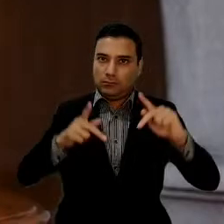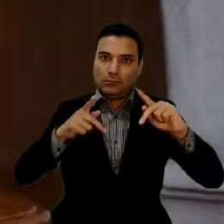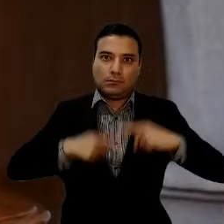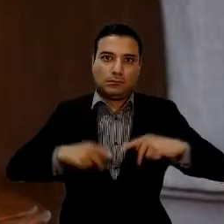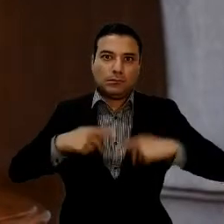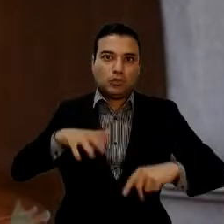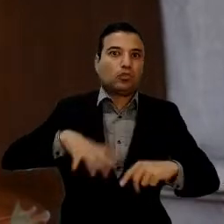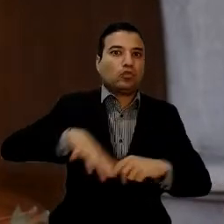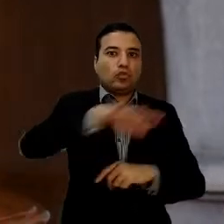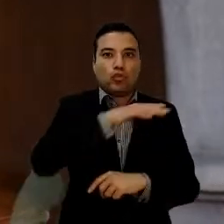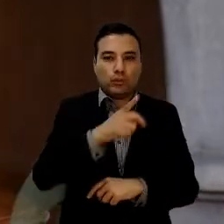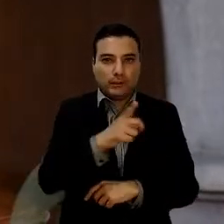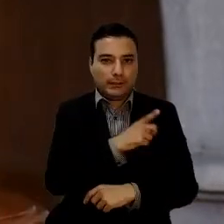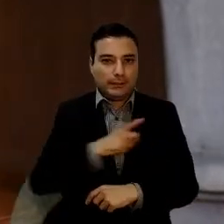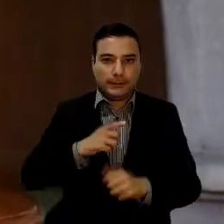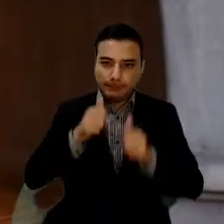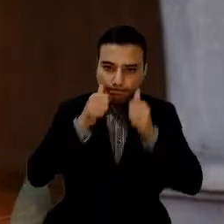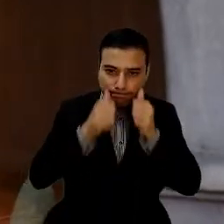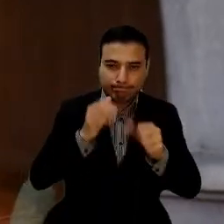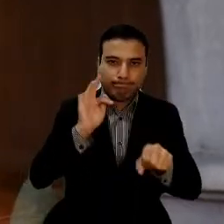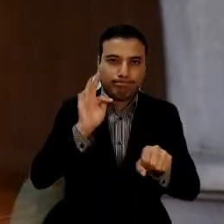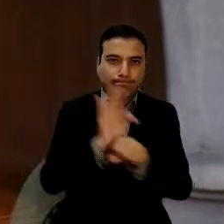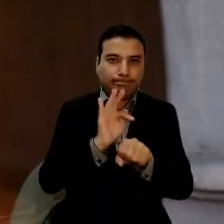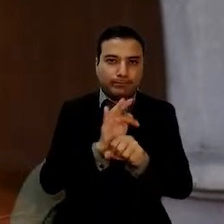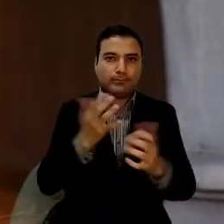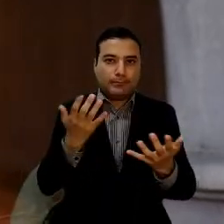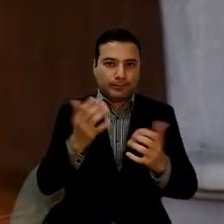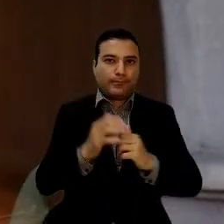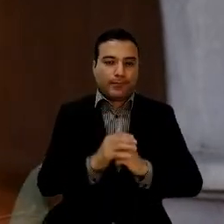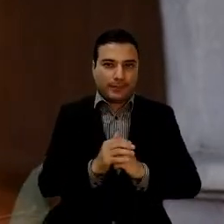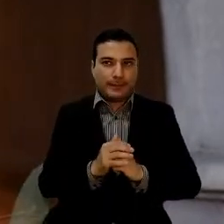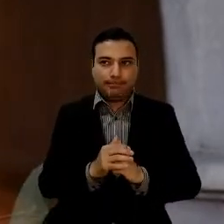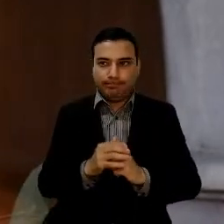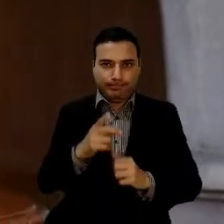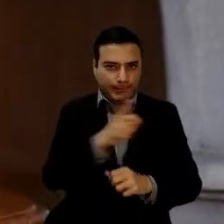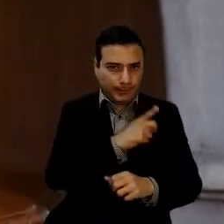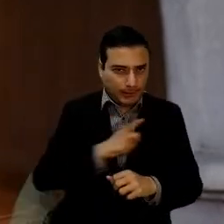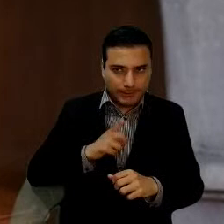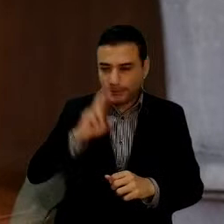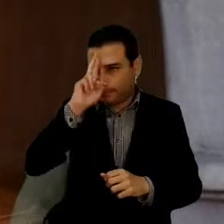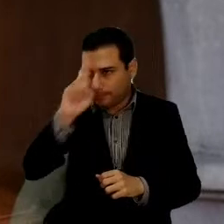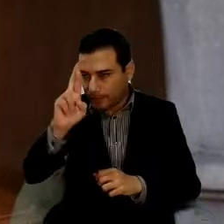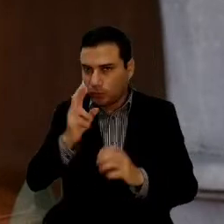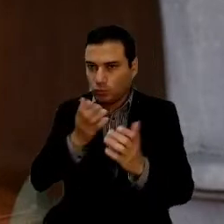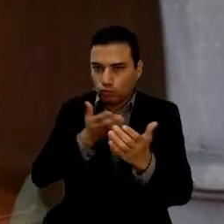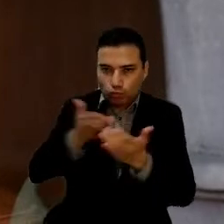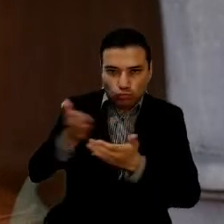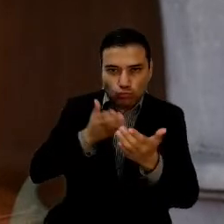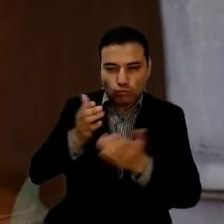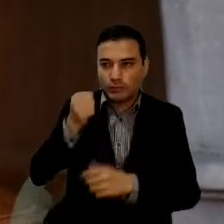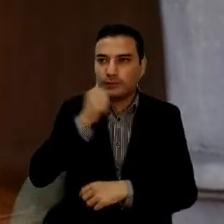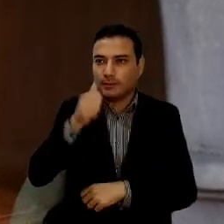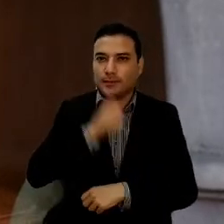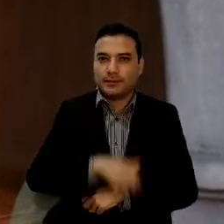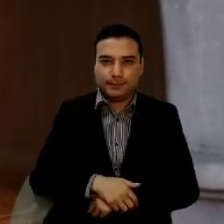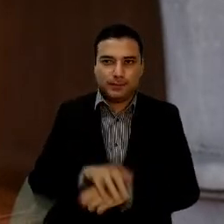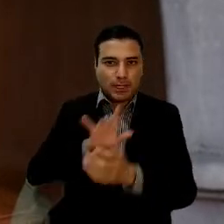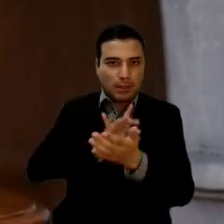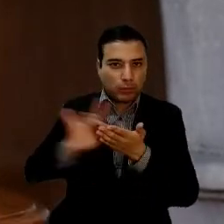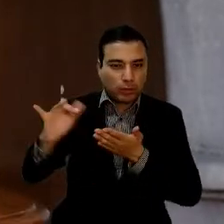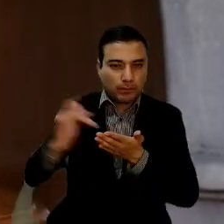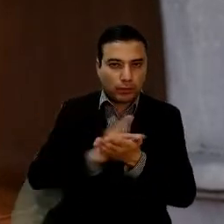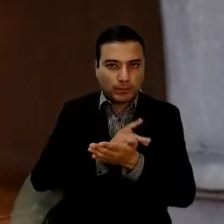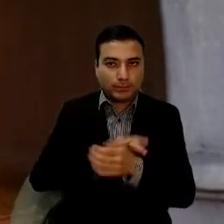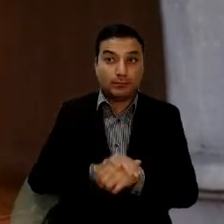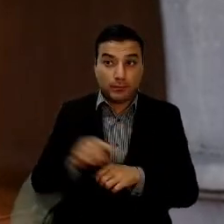la solidaridad y el respeto a nuestros pares. Se da en un marco de reciprocidad. La